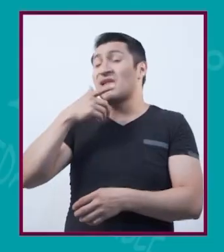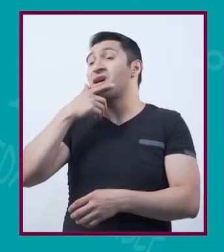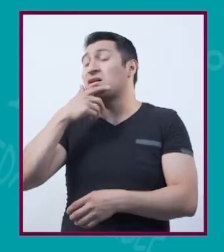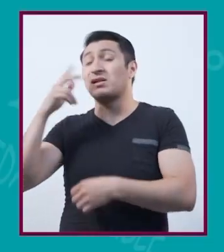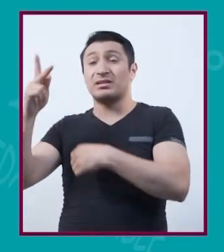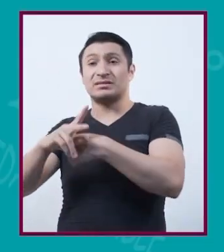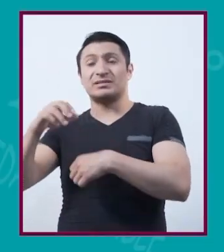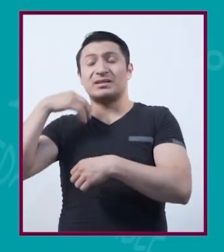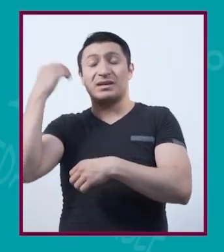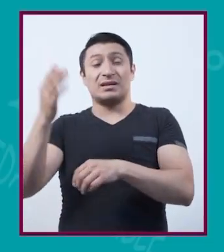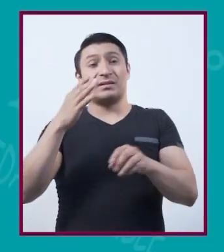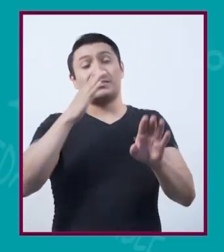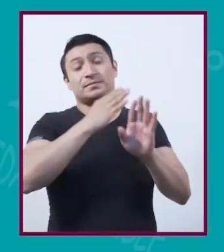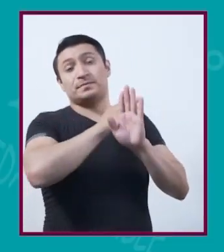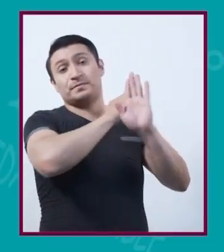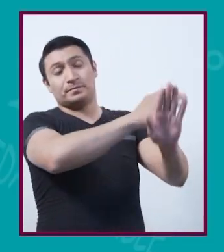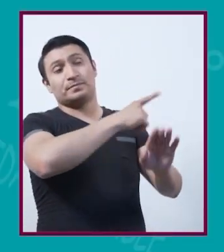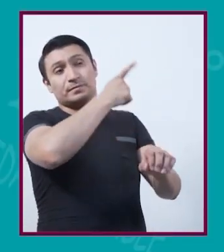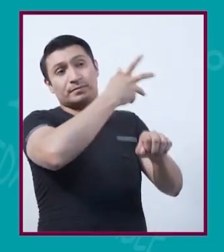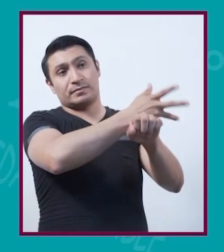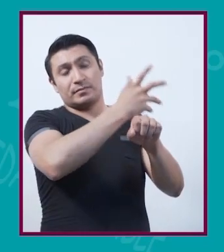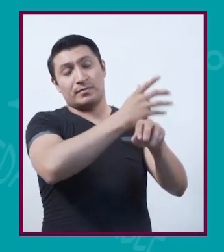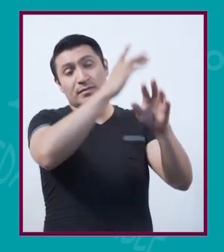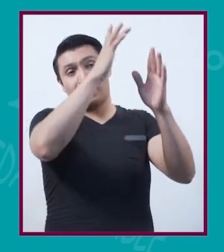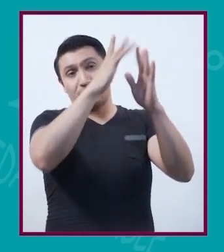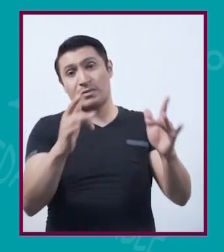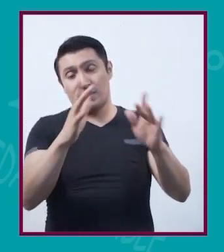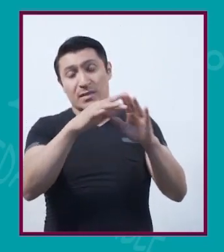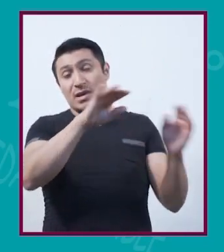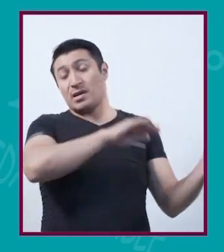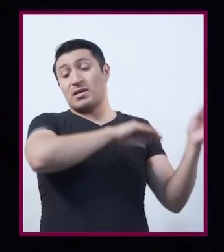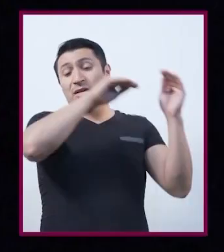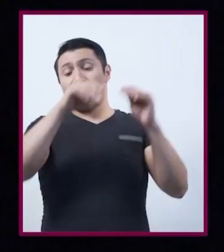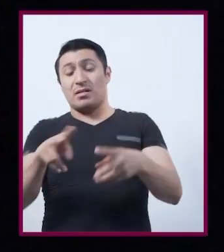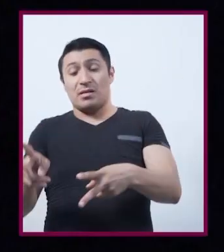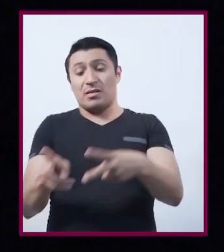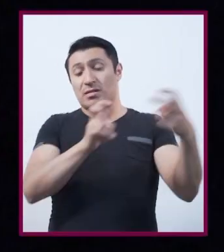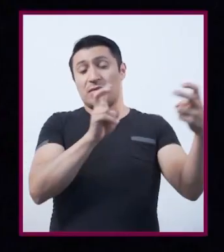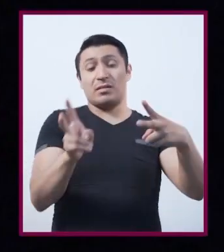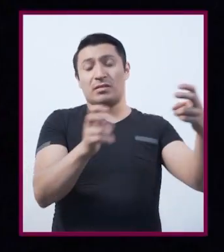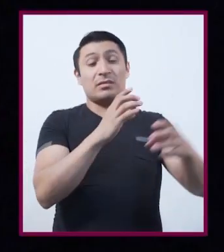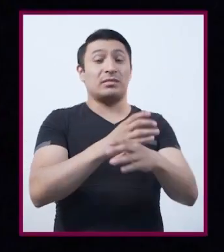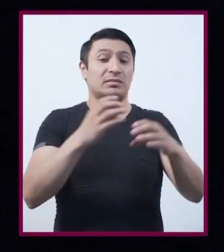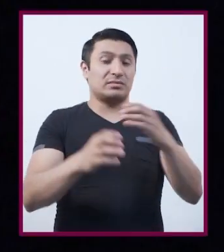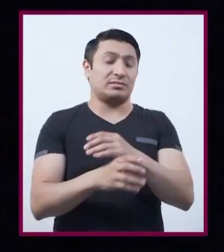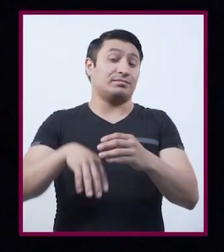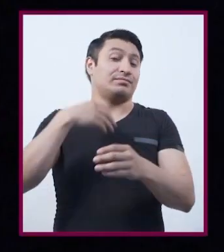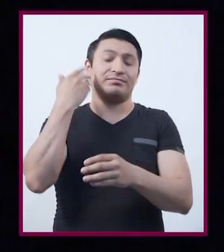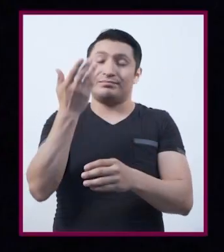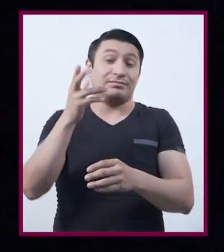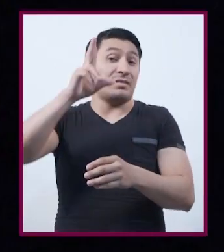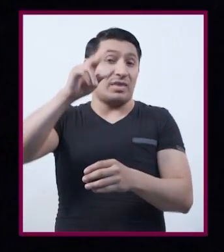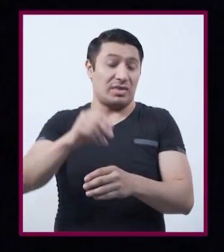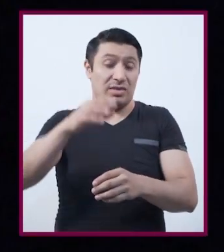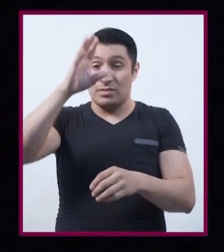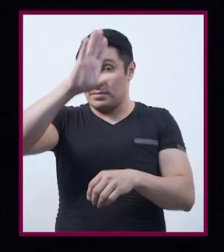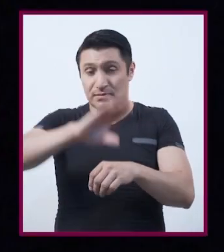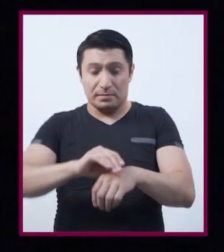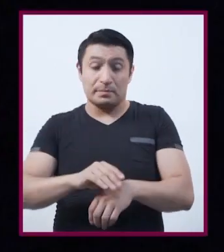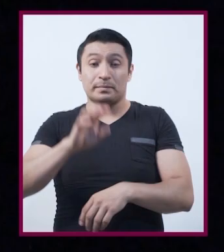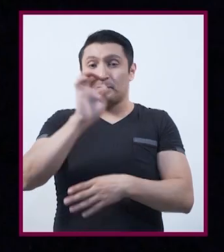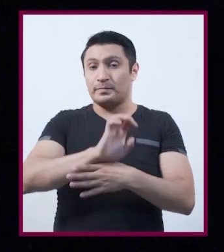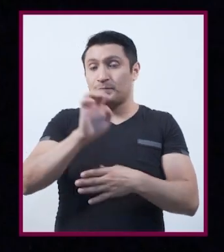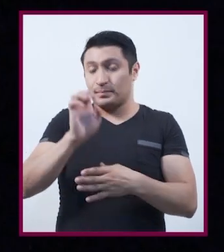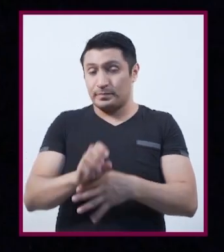ocurriendo. Y aquí viene la parte que seguramente no le gustó nada leer al presidente Barack Obama cuando recibió un ejemplar de